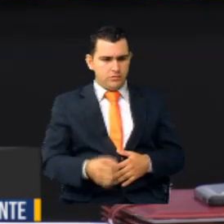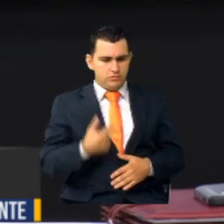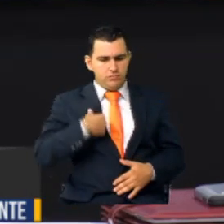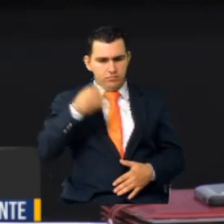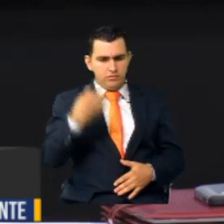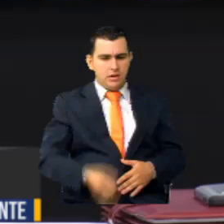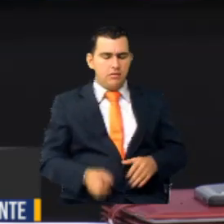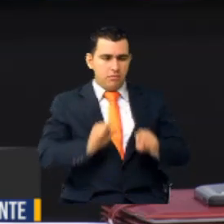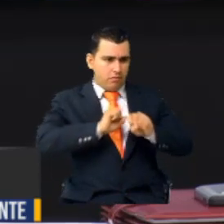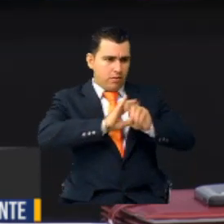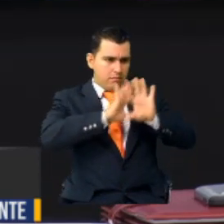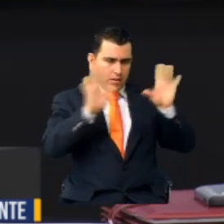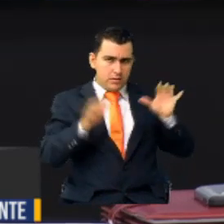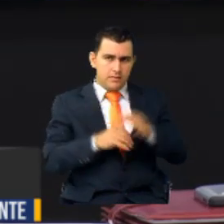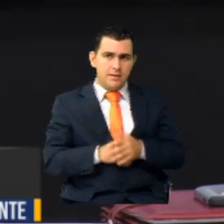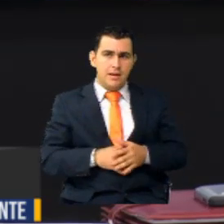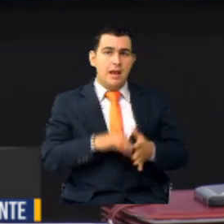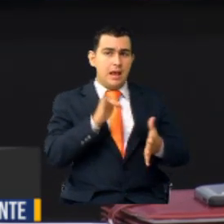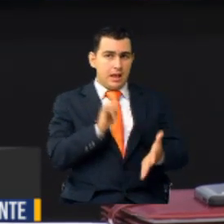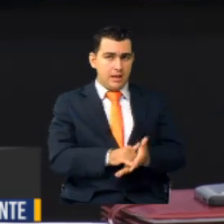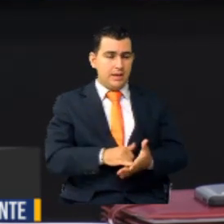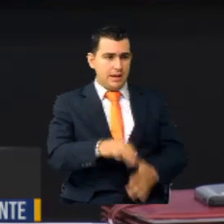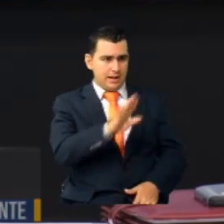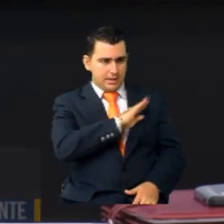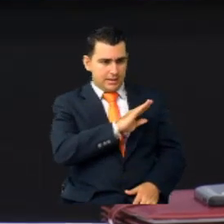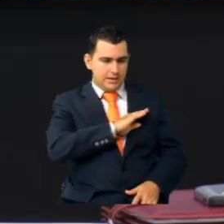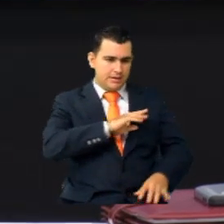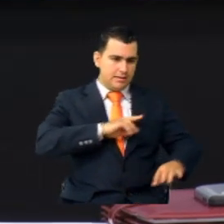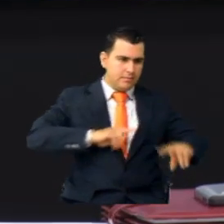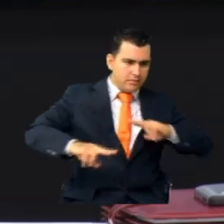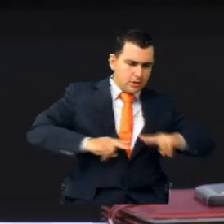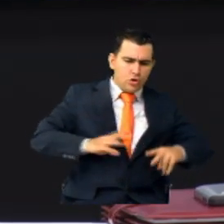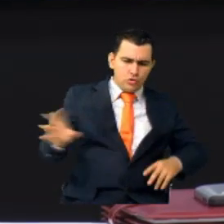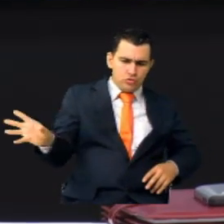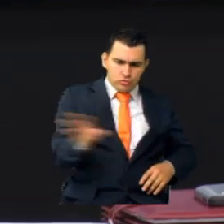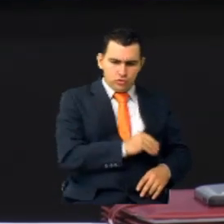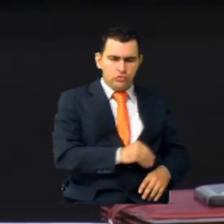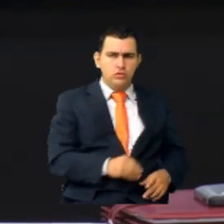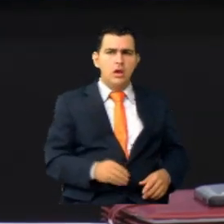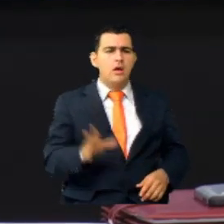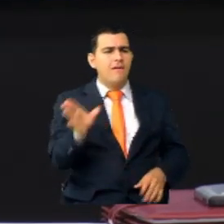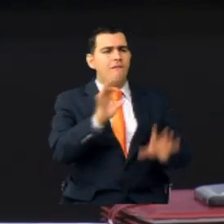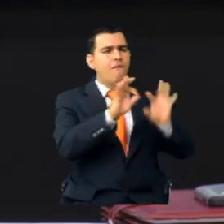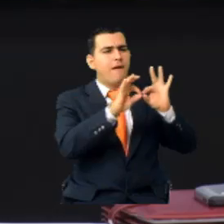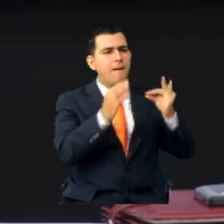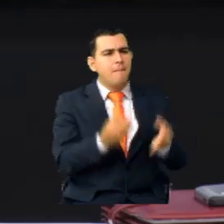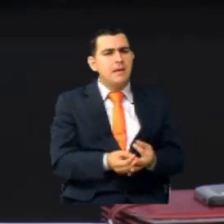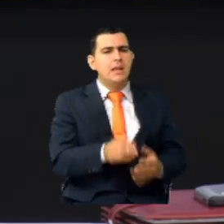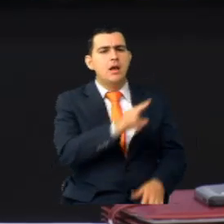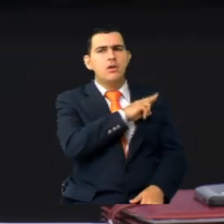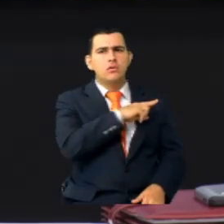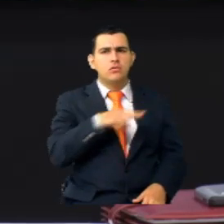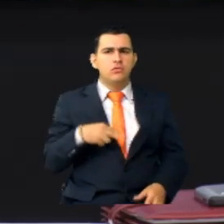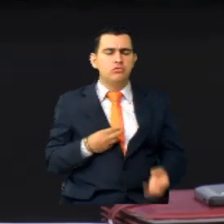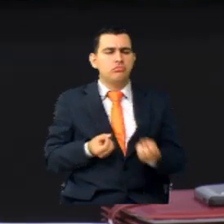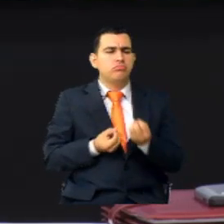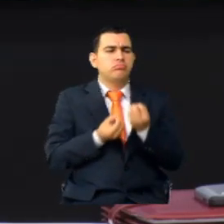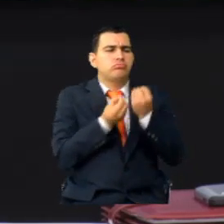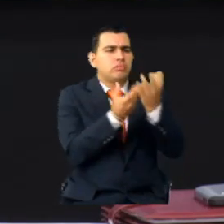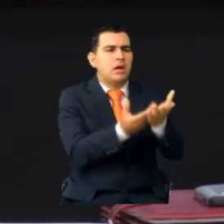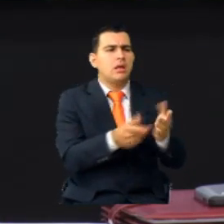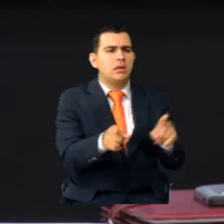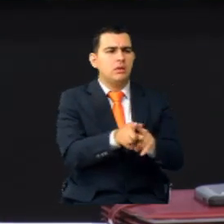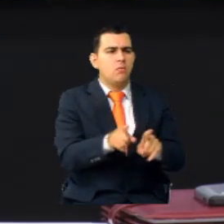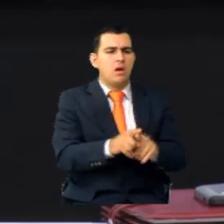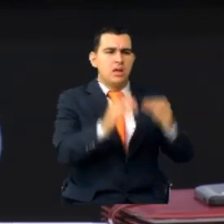y transparente. A través de la administración municipal y el alcalde de todos, a todas esas familias les vamos a garantizar la posibilidad real de tener